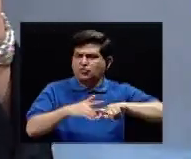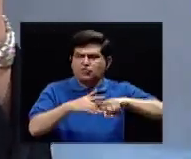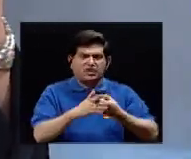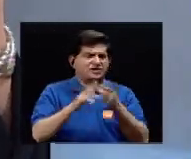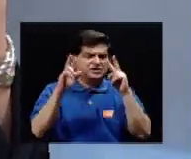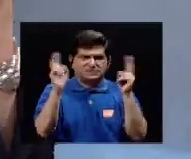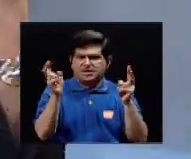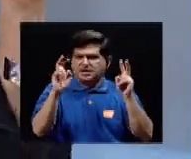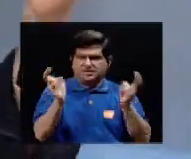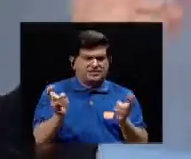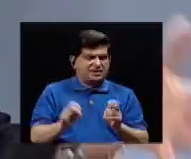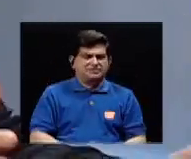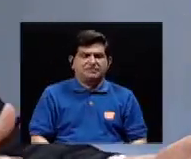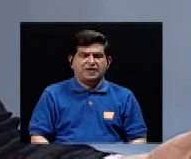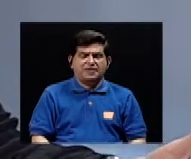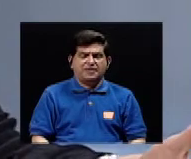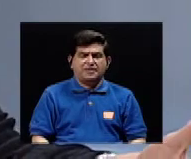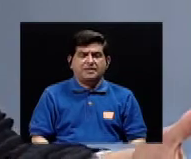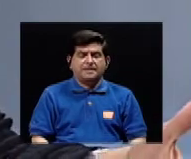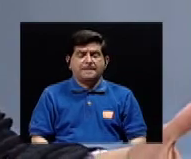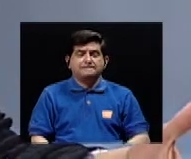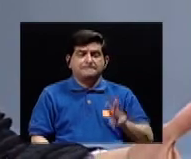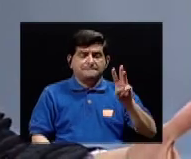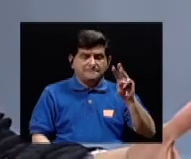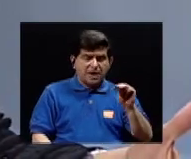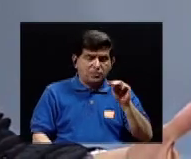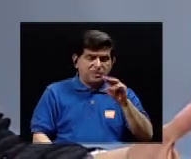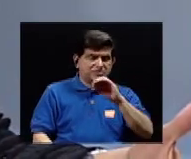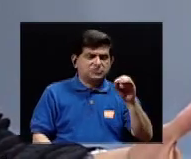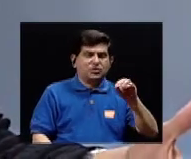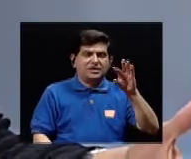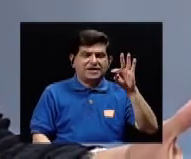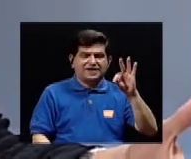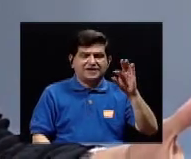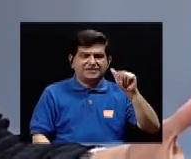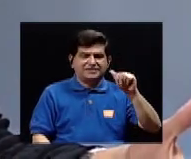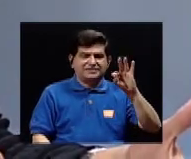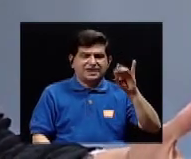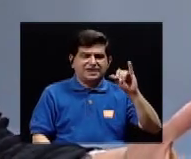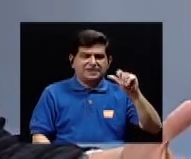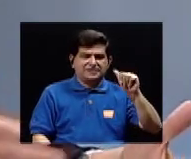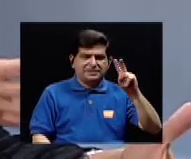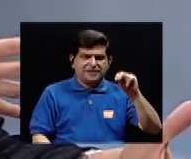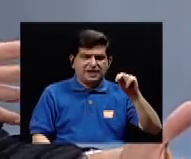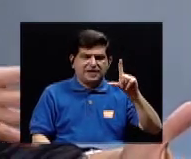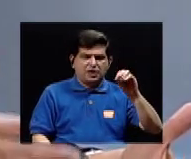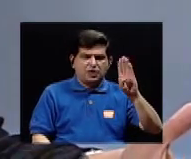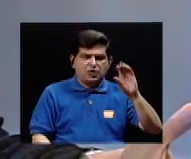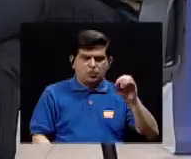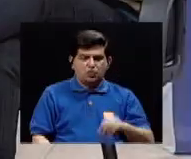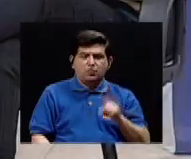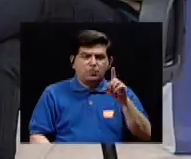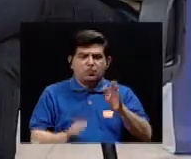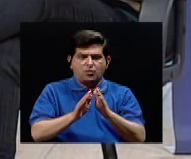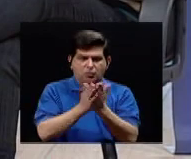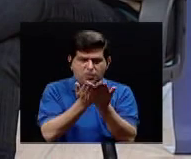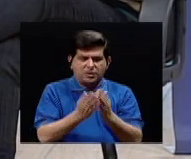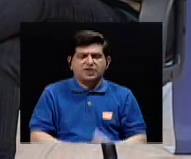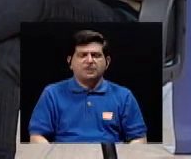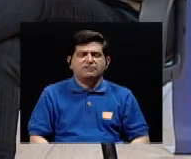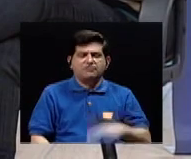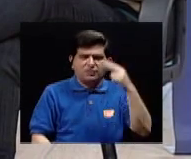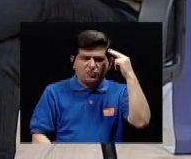el tema. Mauricio junto con Tatiana Lobo ya habían publicado hace años el libro de Negros y Blancos